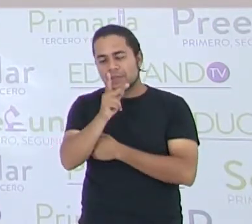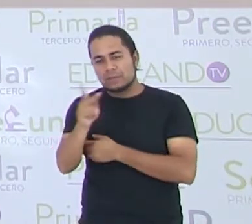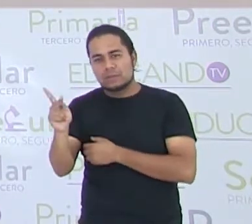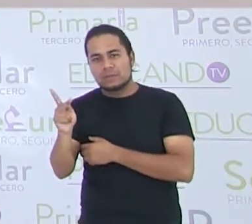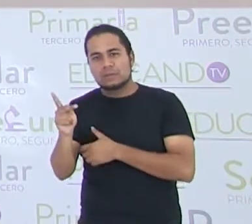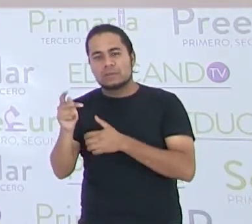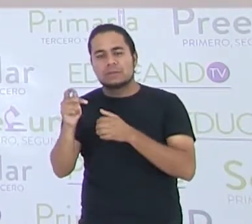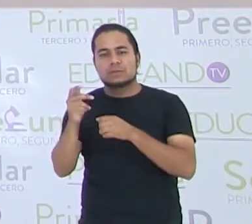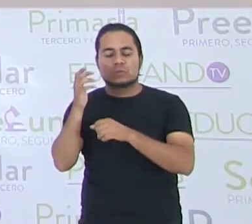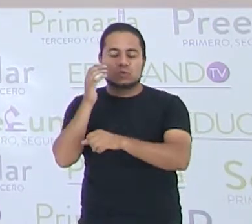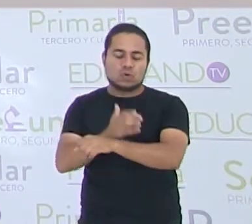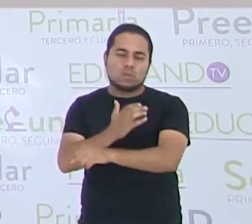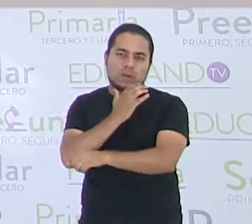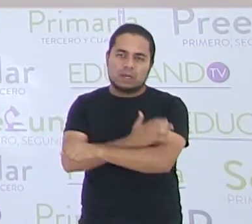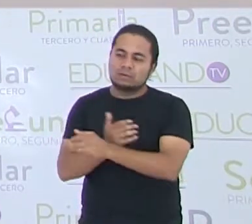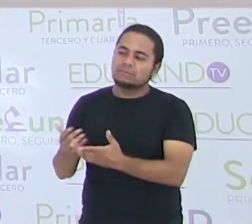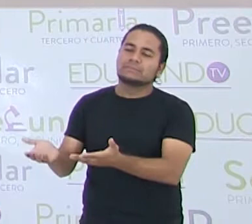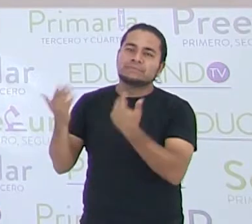a todos